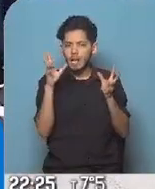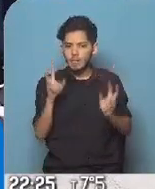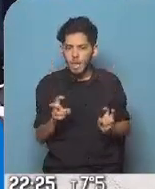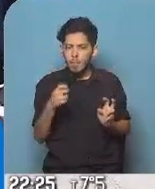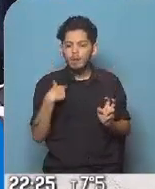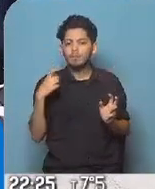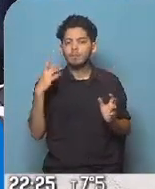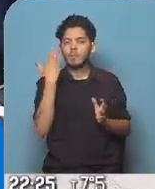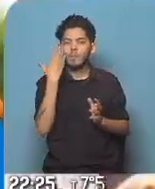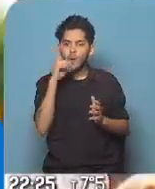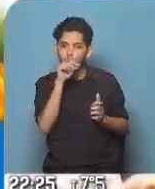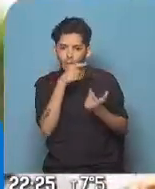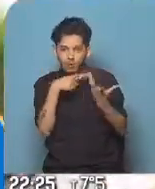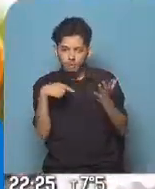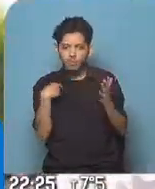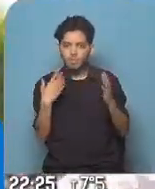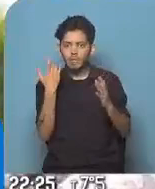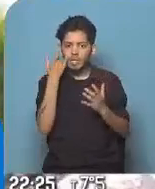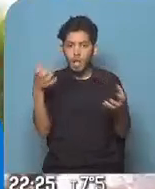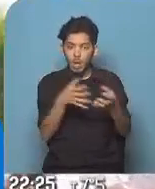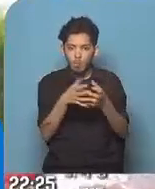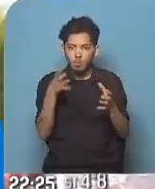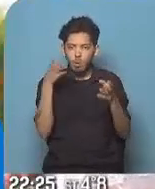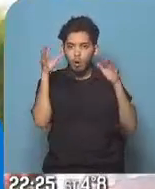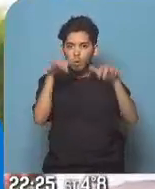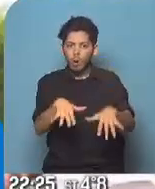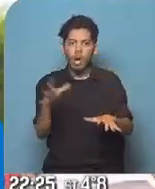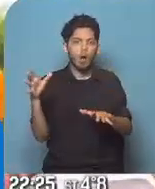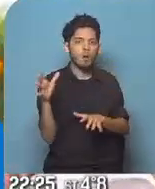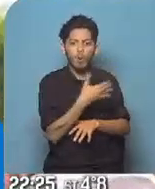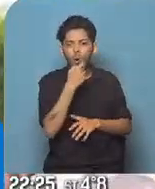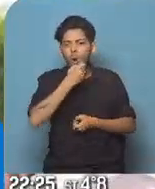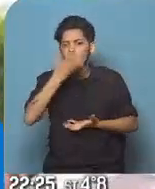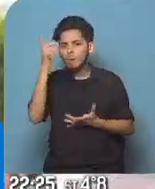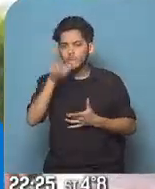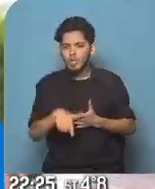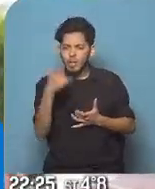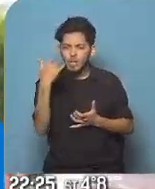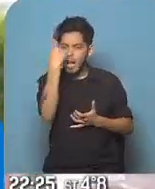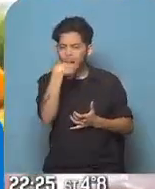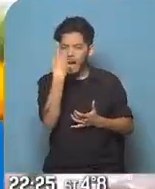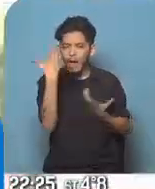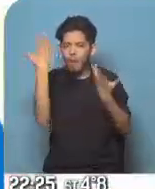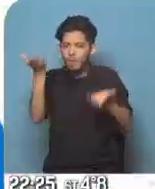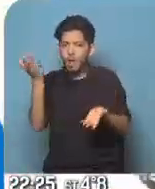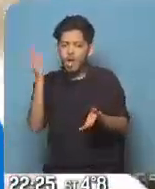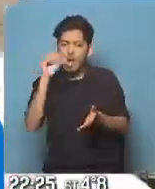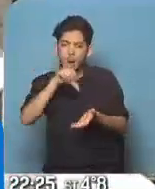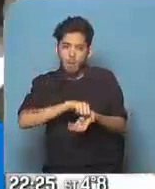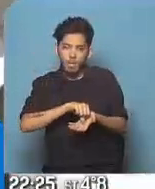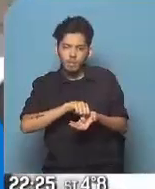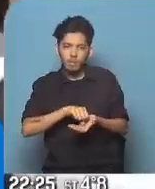sociales, grupos neonazis ya llamaban a movilizarse a la búsqueda de toda persona que tuviera aspecto de extranjero.